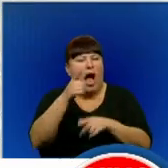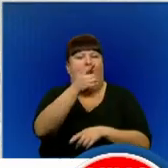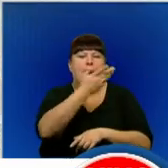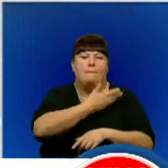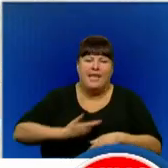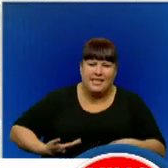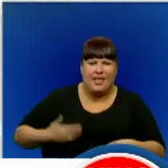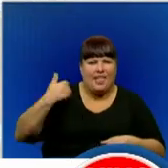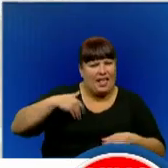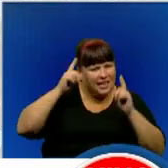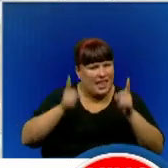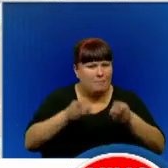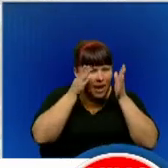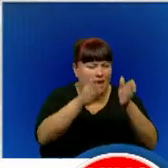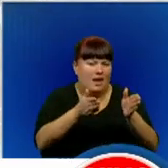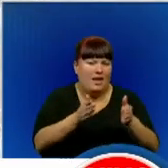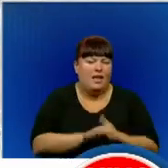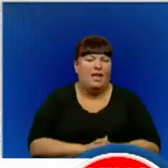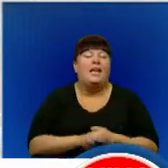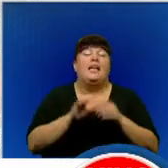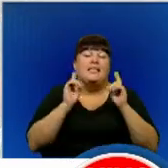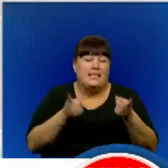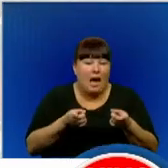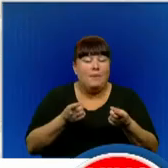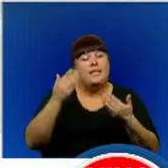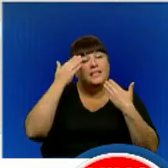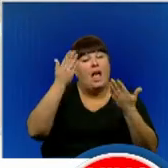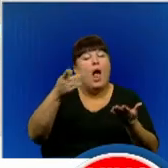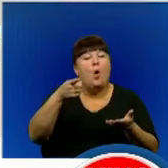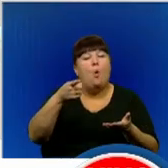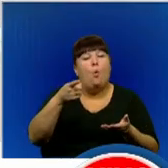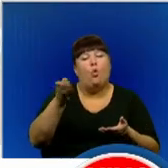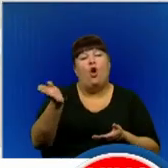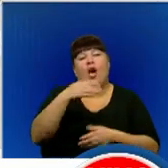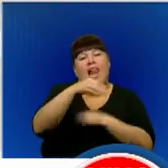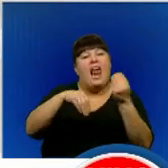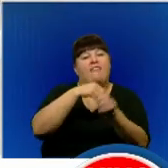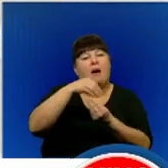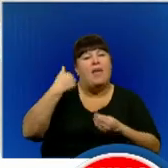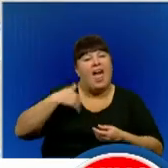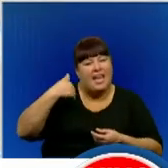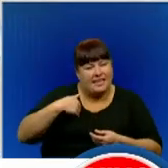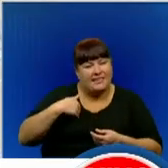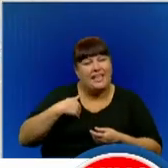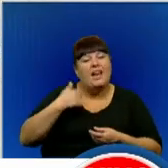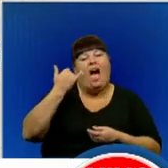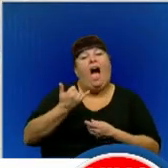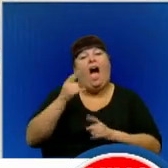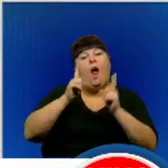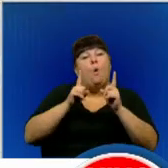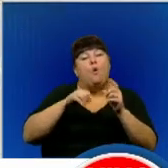presidente de la nación y además saludar a todas las familias argentinas que han perdido